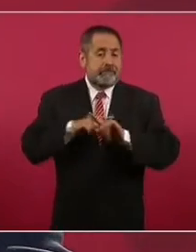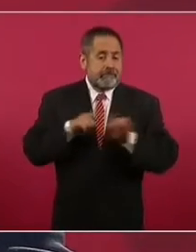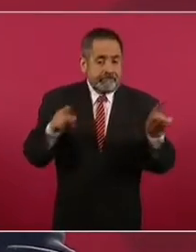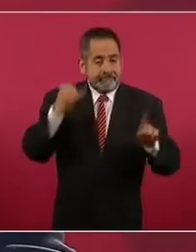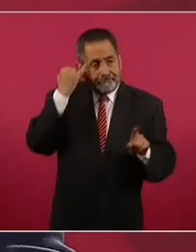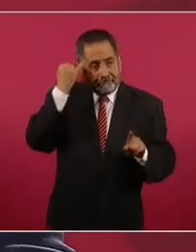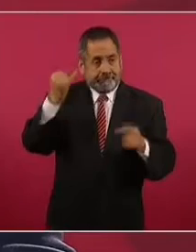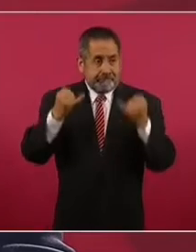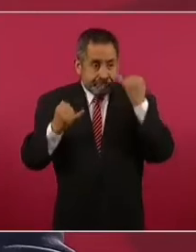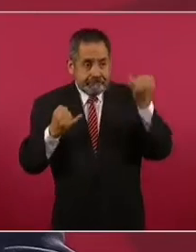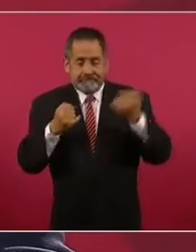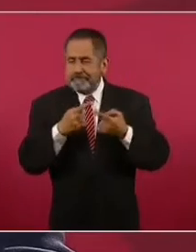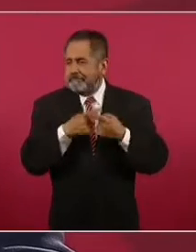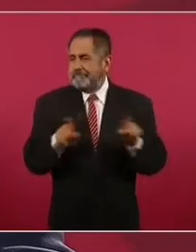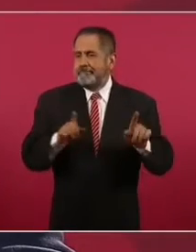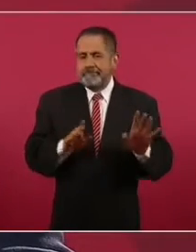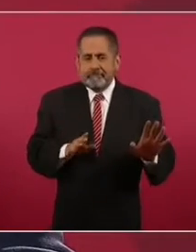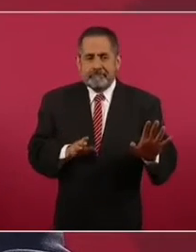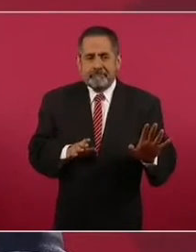Entonces, las diferencias